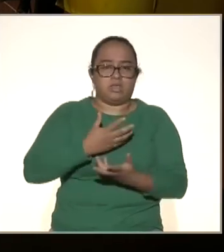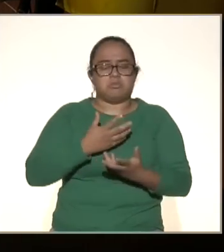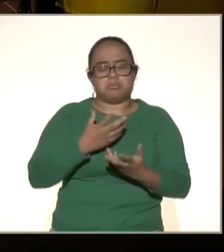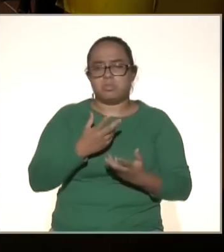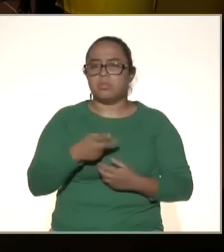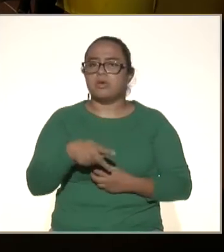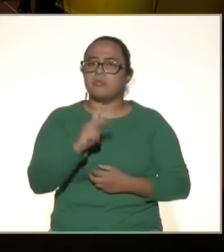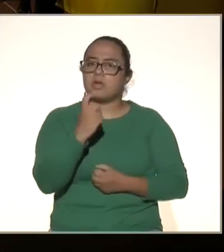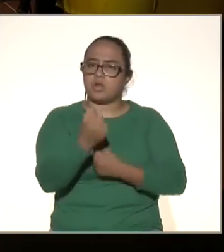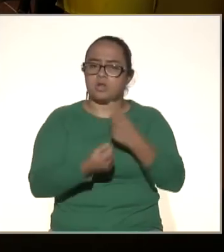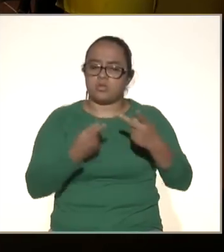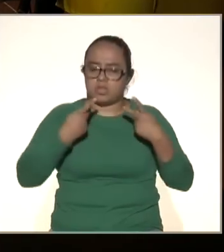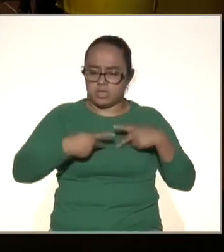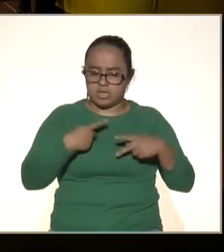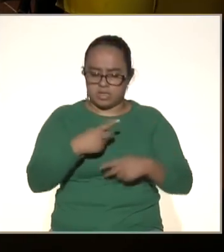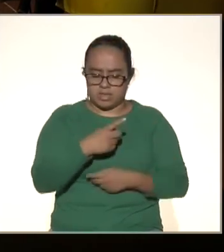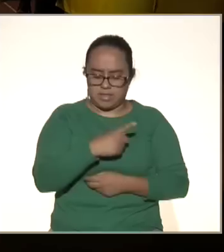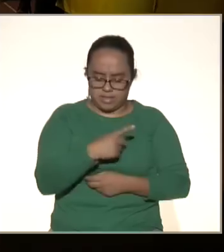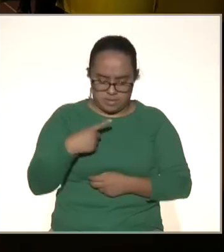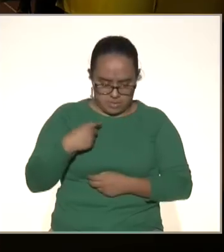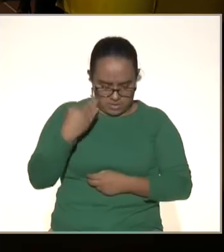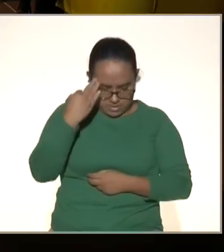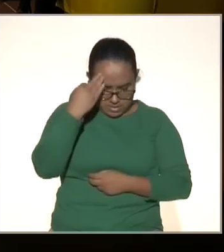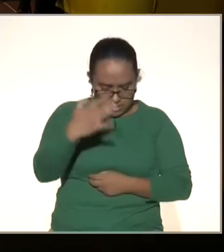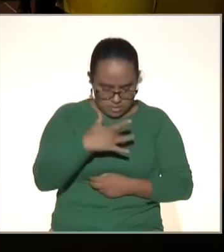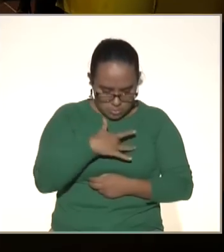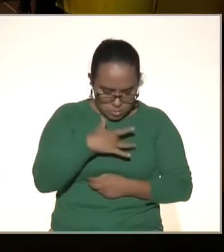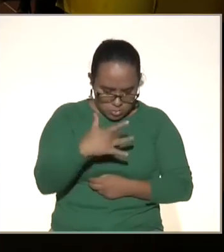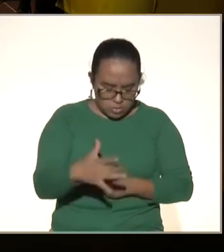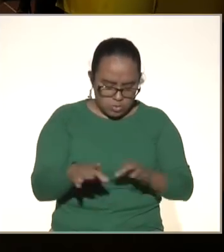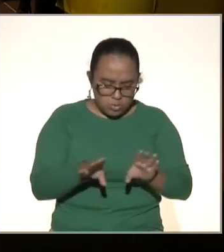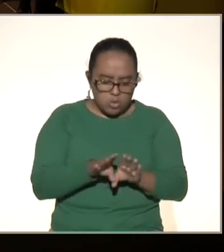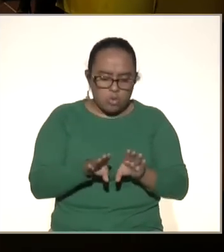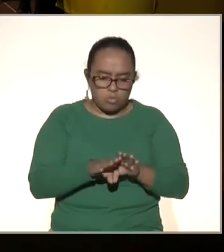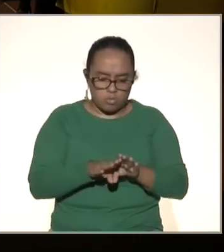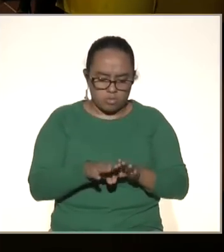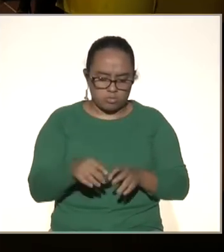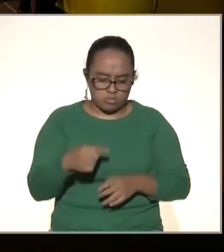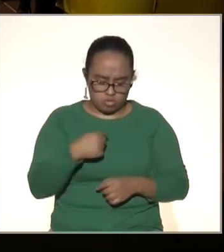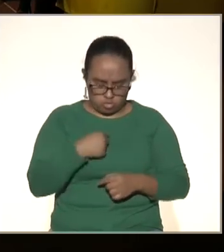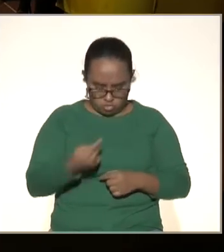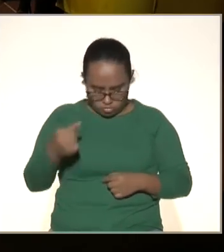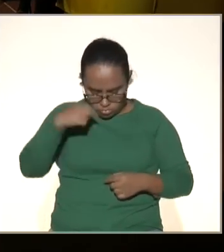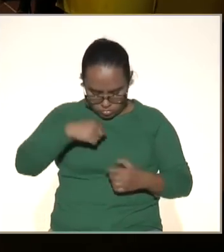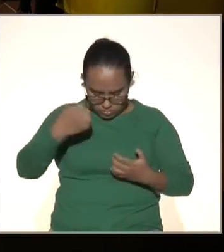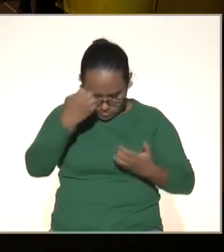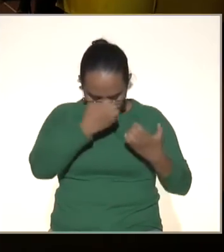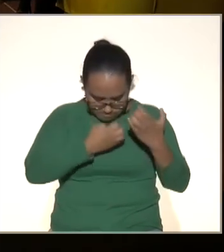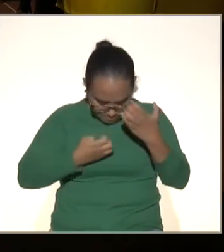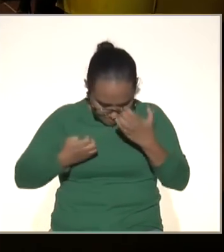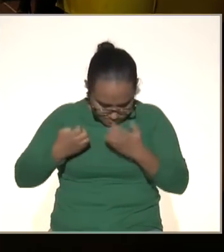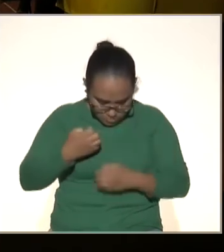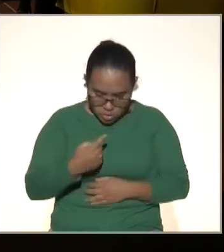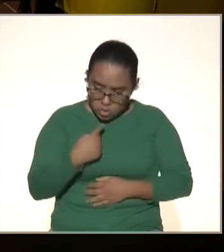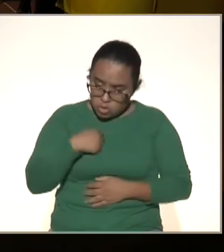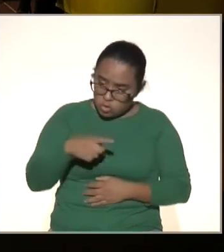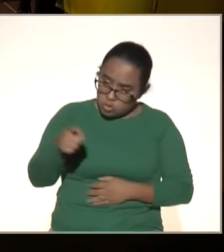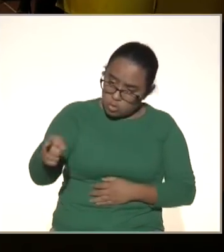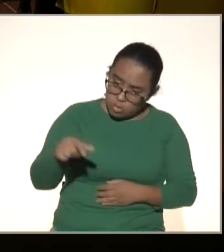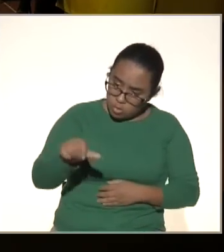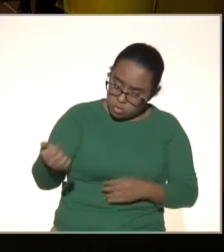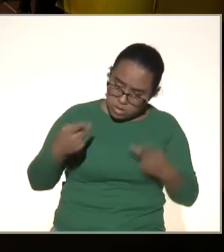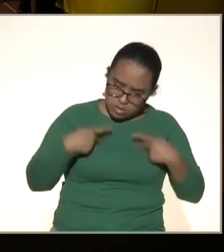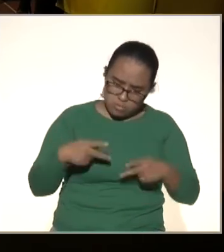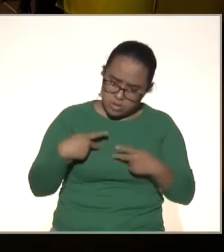que necesitan esta época de duelo como un recogimiento, como un estoy conmigo, ¿no? No necesito estar con otras personas